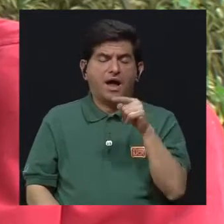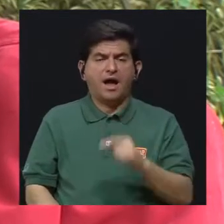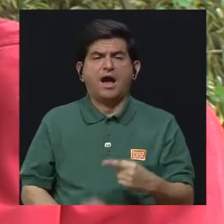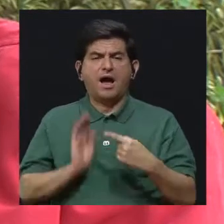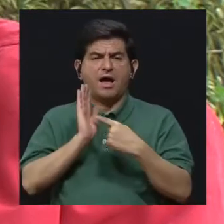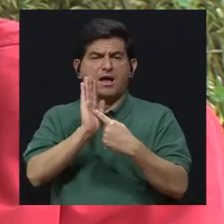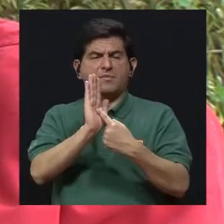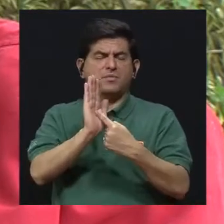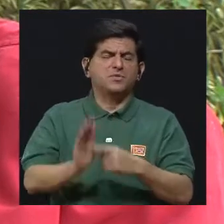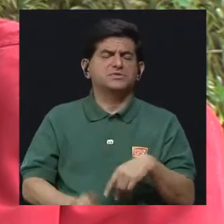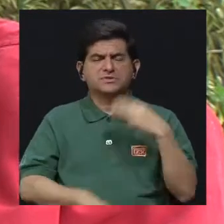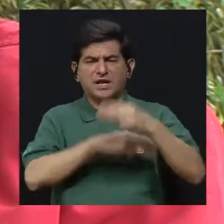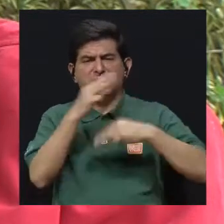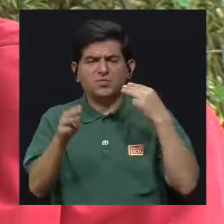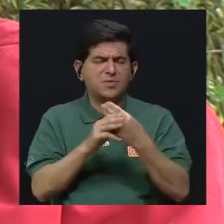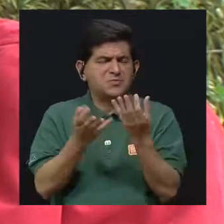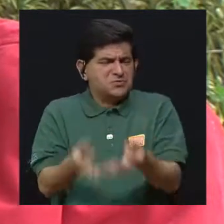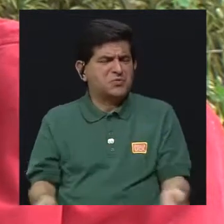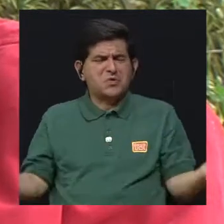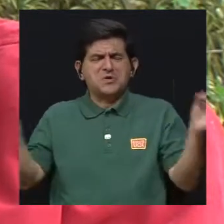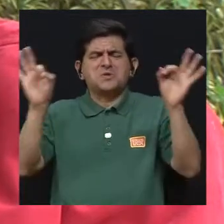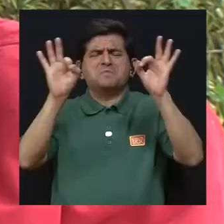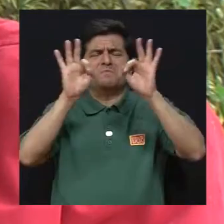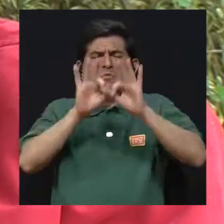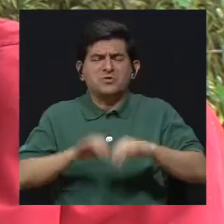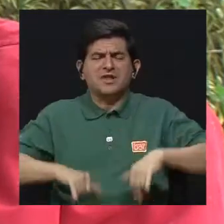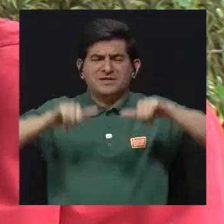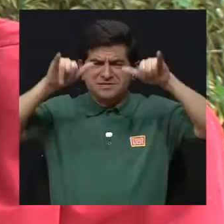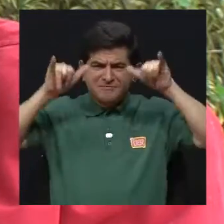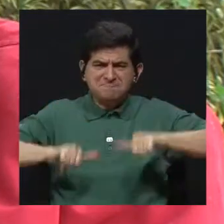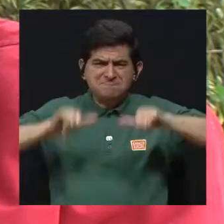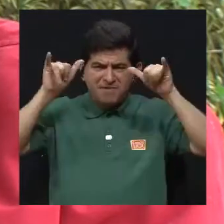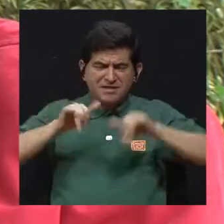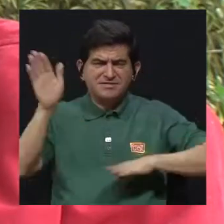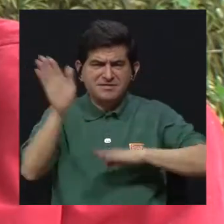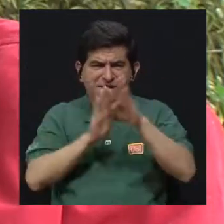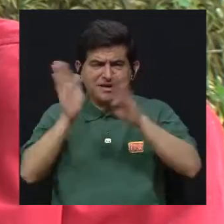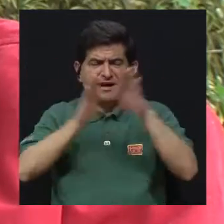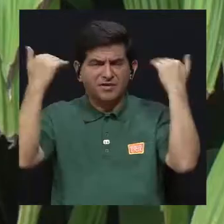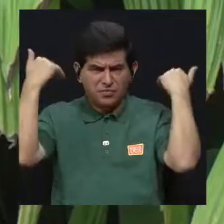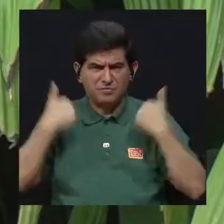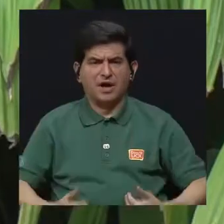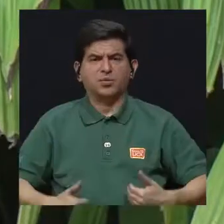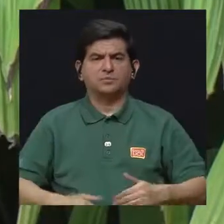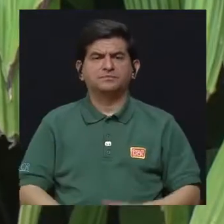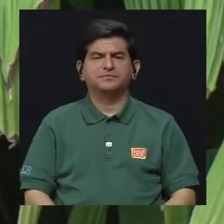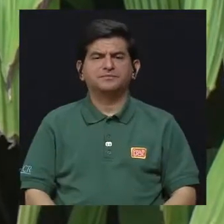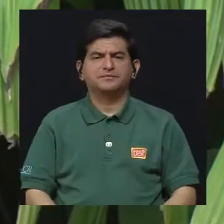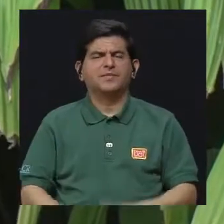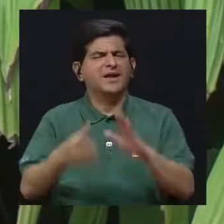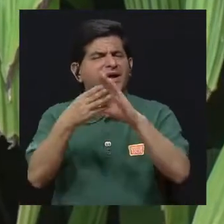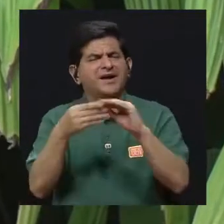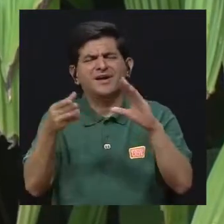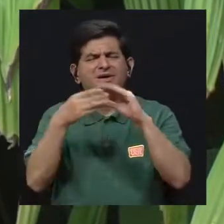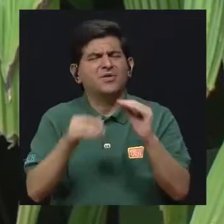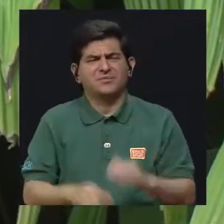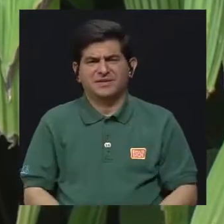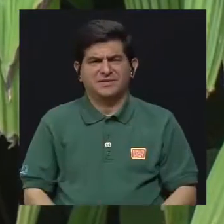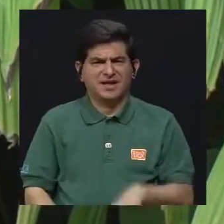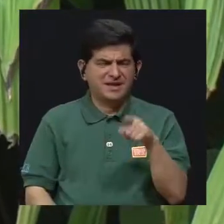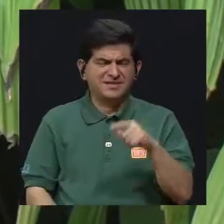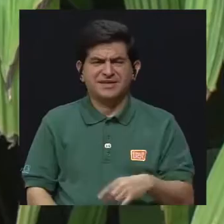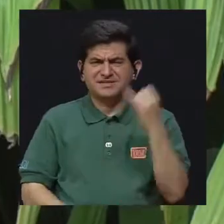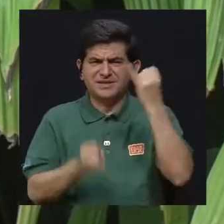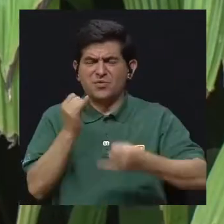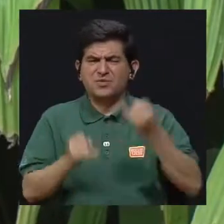el mundo y plantear la enorme y urgente importancia de darle sostenibilidad al desarrollo humano. Tal vez si nos comenta un poquito sobre